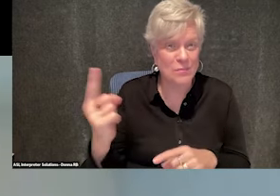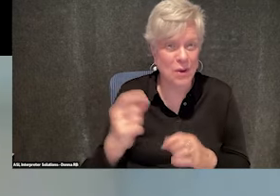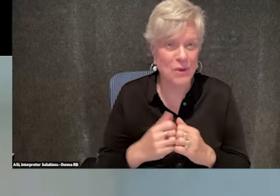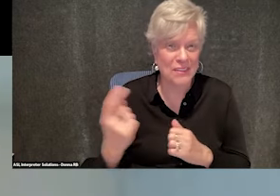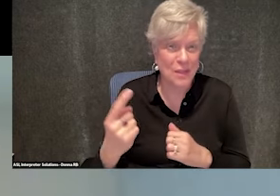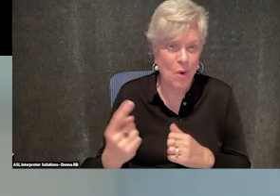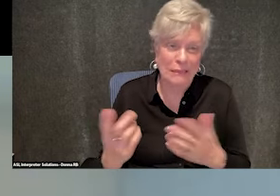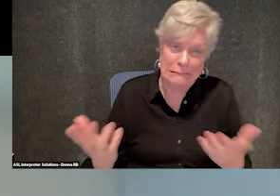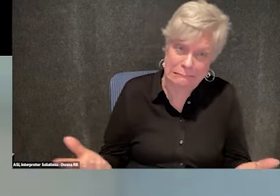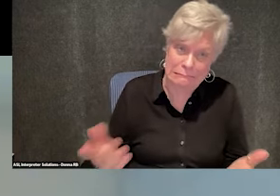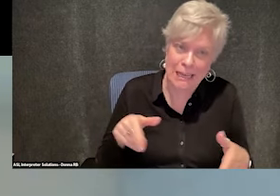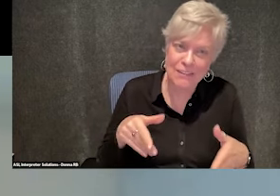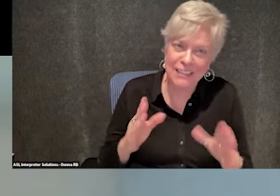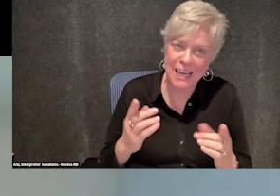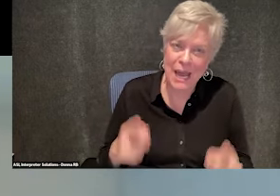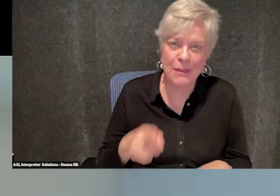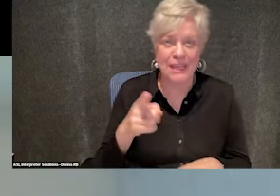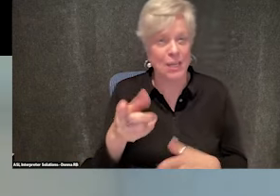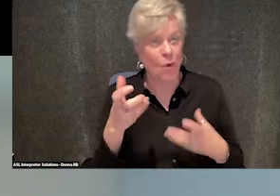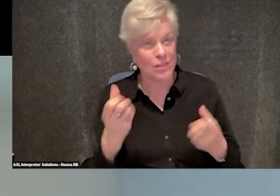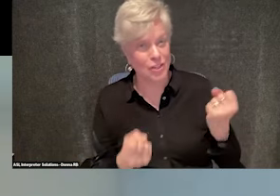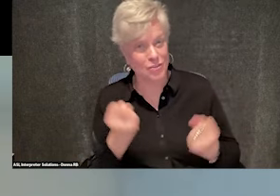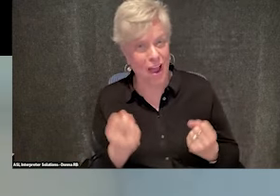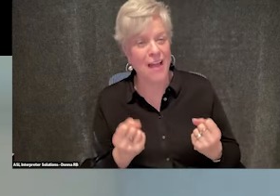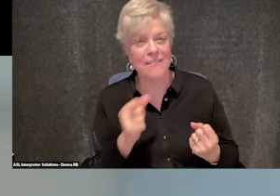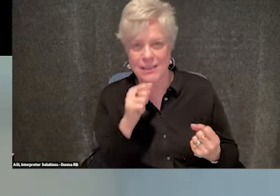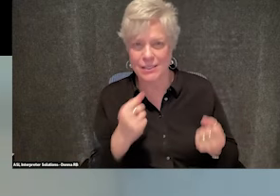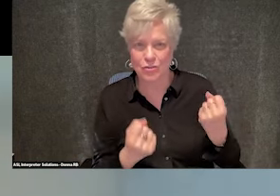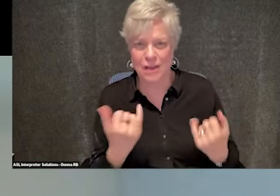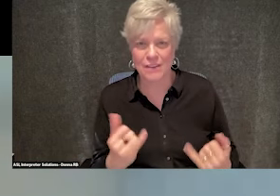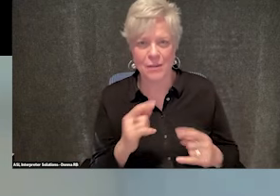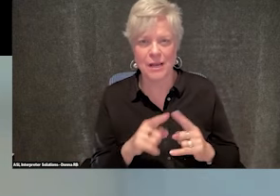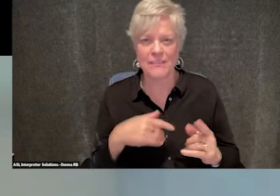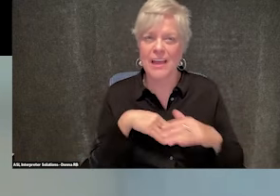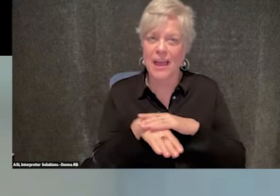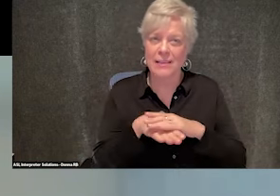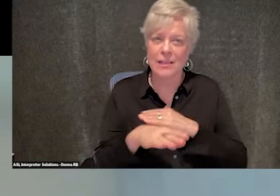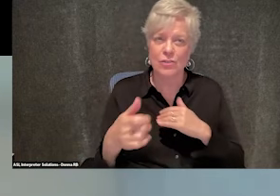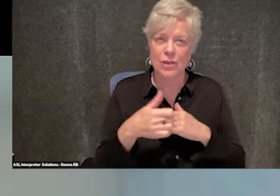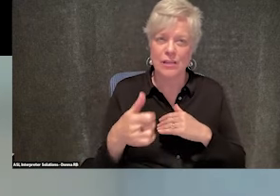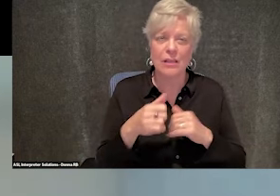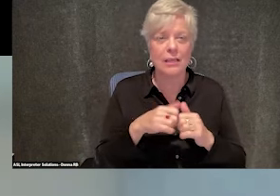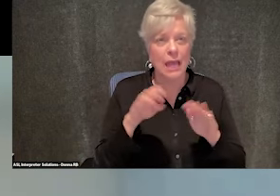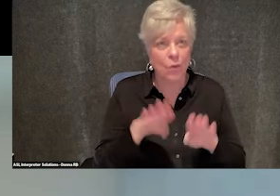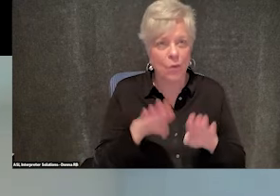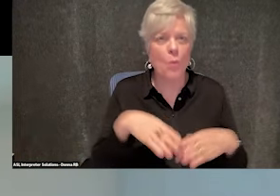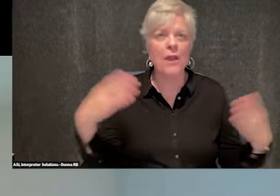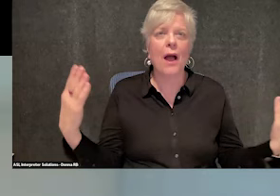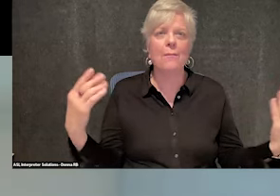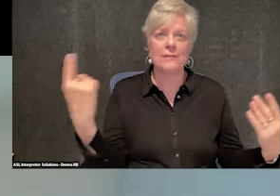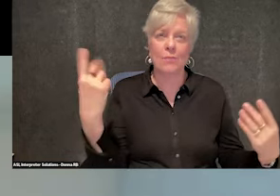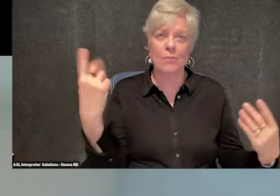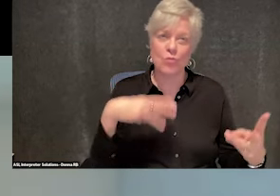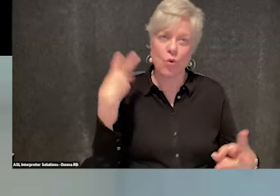formas. Nosotros lo estamos apoyando para eso. Hay una aplicación de taxis que tiene